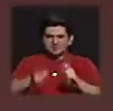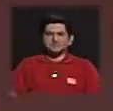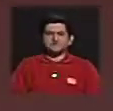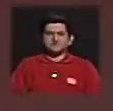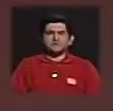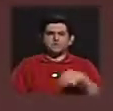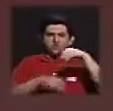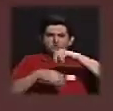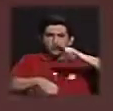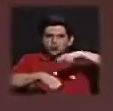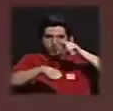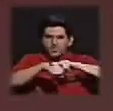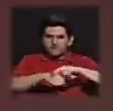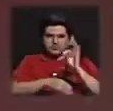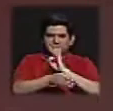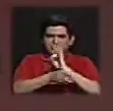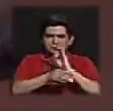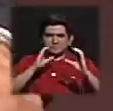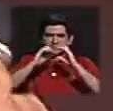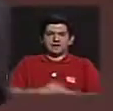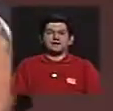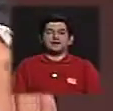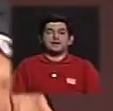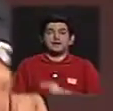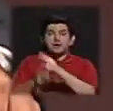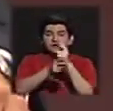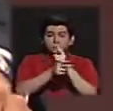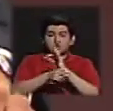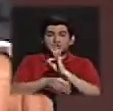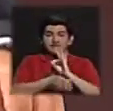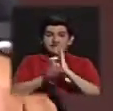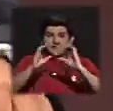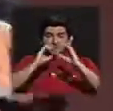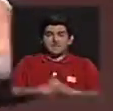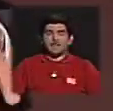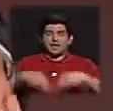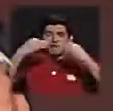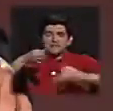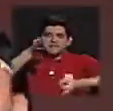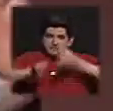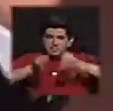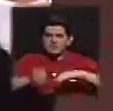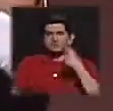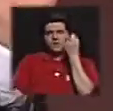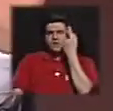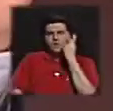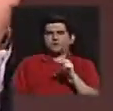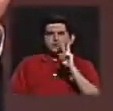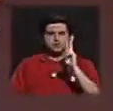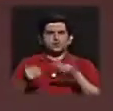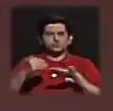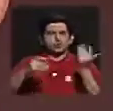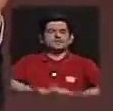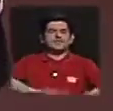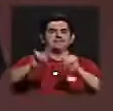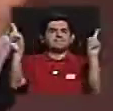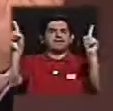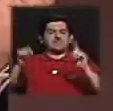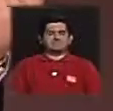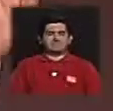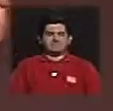Fonatel. La SUTEL, en la resolución jurídica que mencioné antes, interpreta que son dos cosas diferentes: